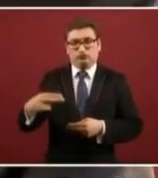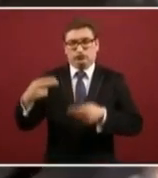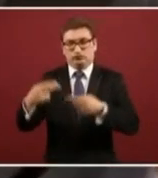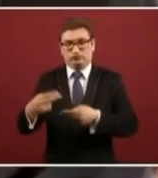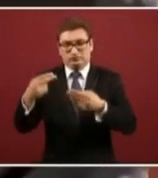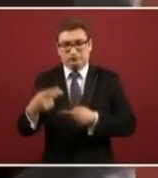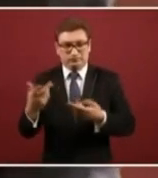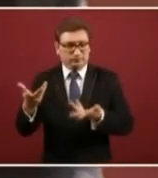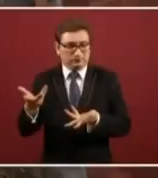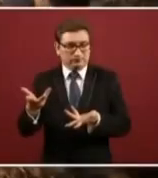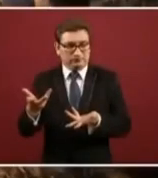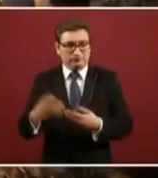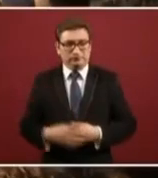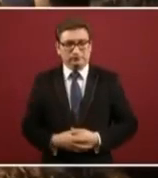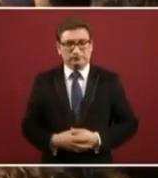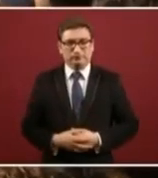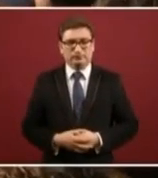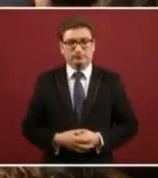saliva